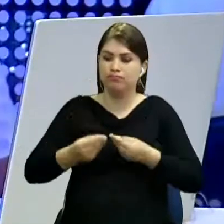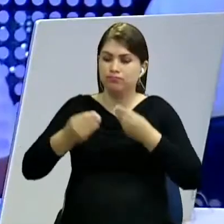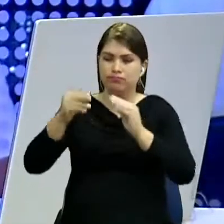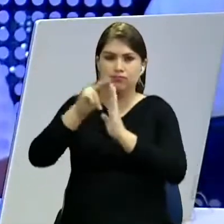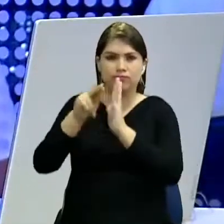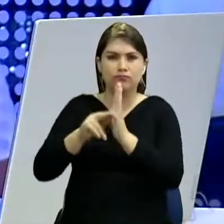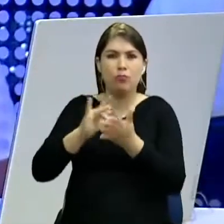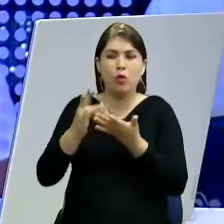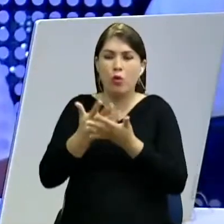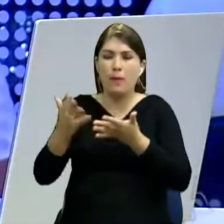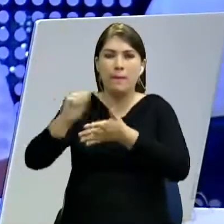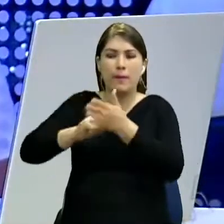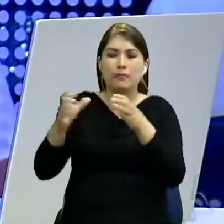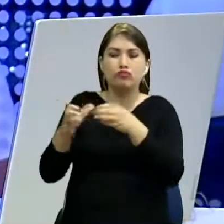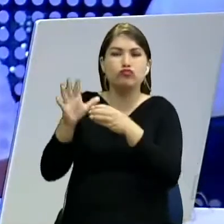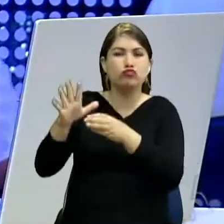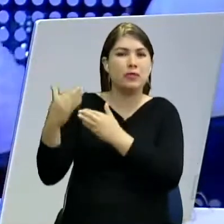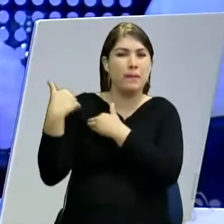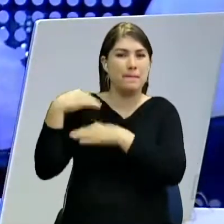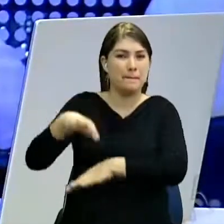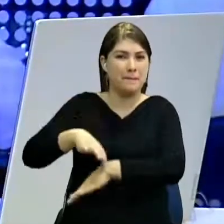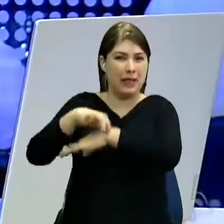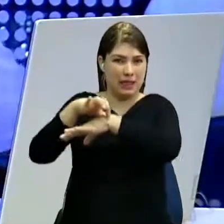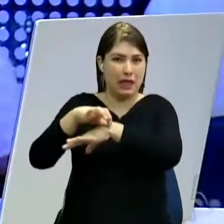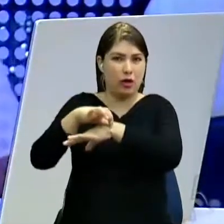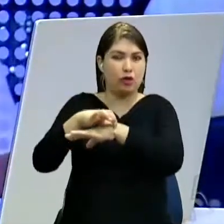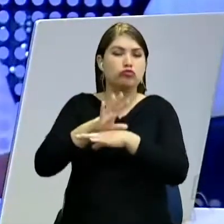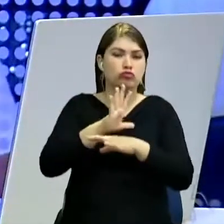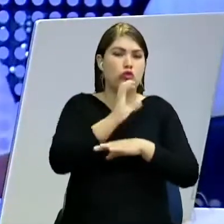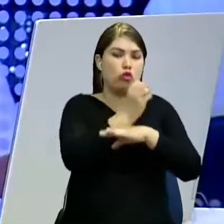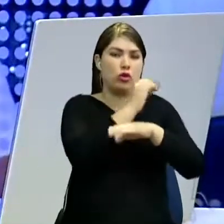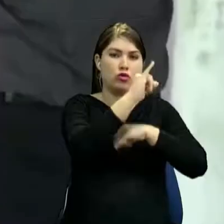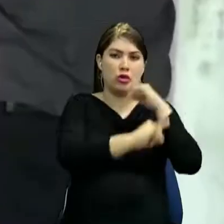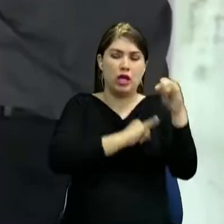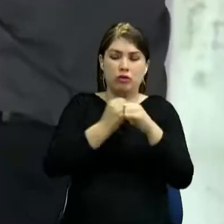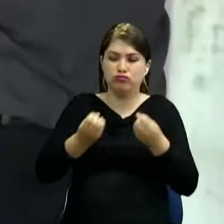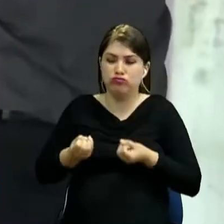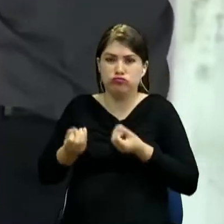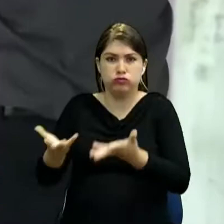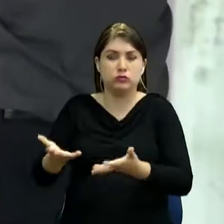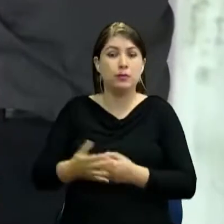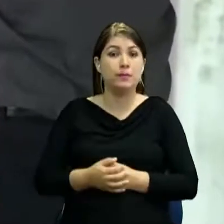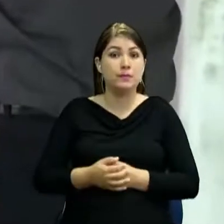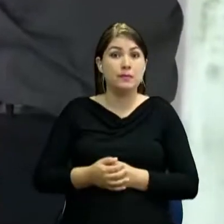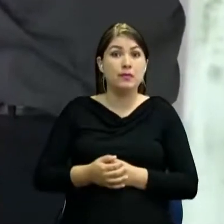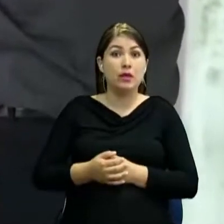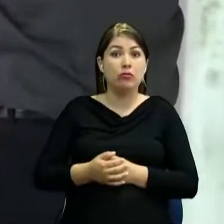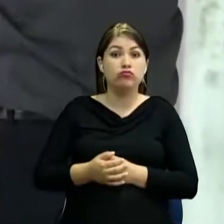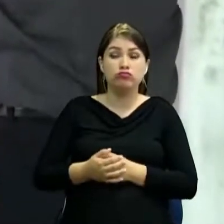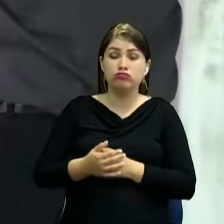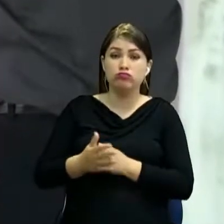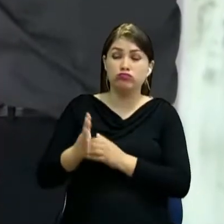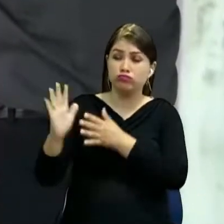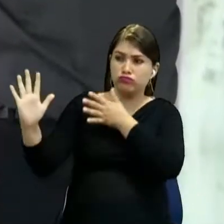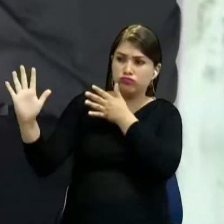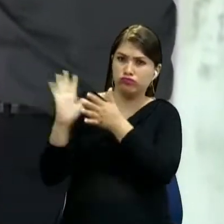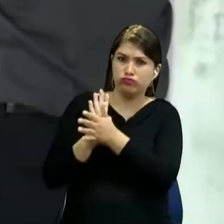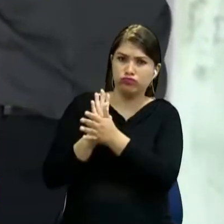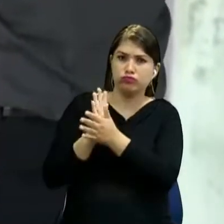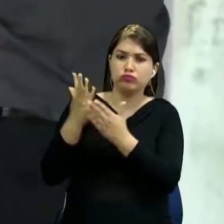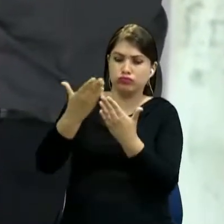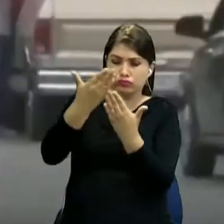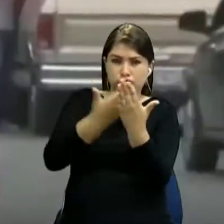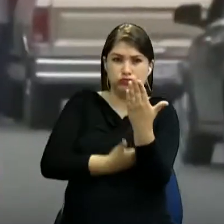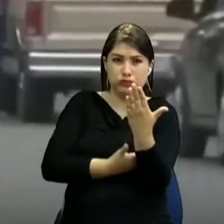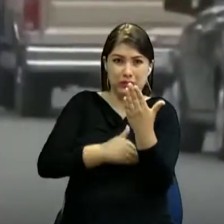de material a ese personal médico a través de organismos internacionales. Hasta el momento del reporte entregado por las autoridades